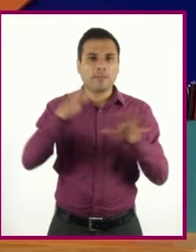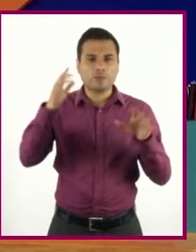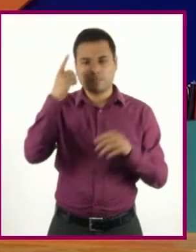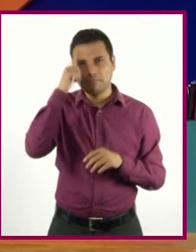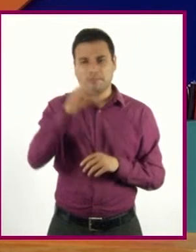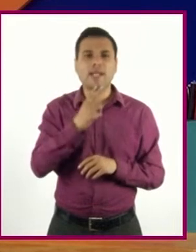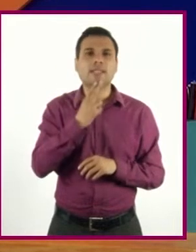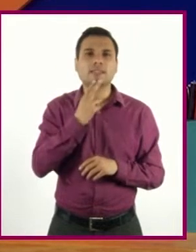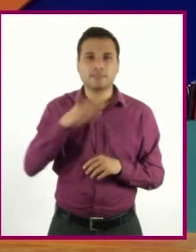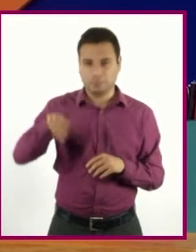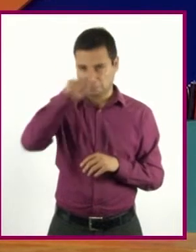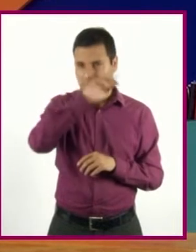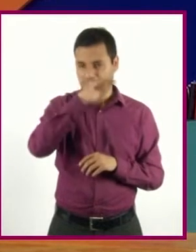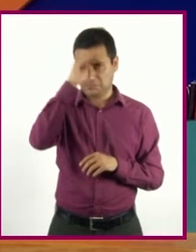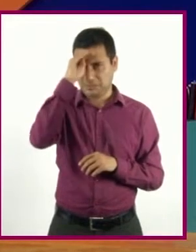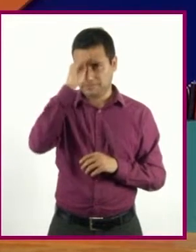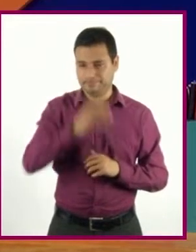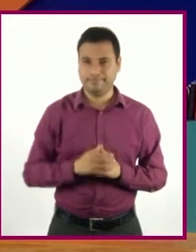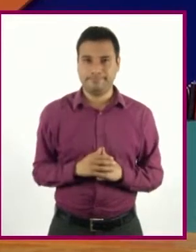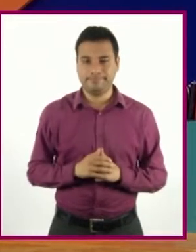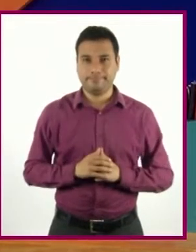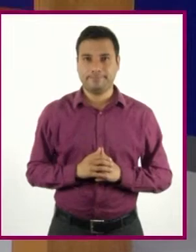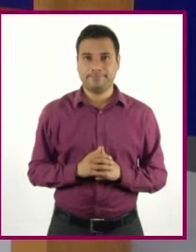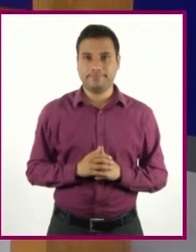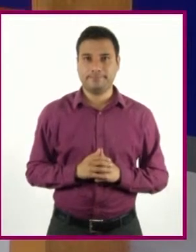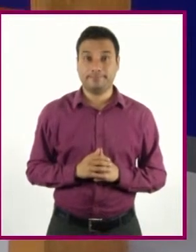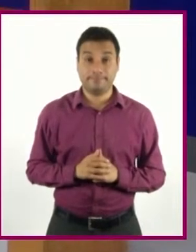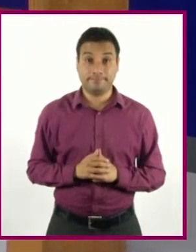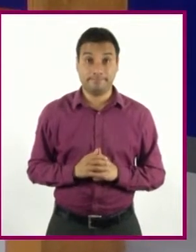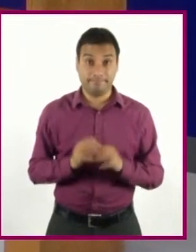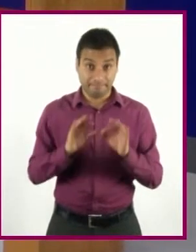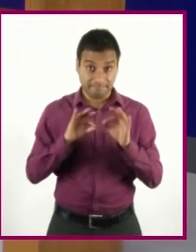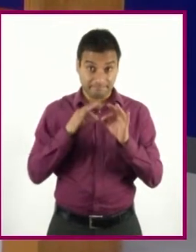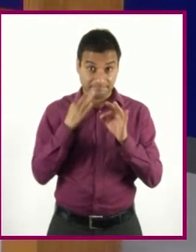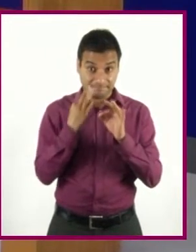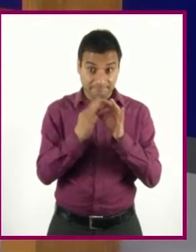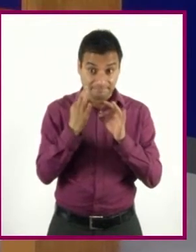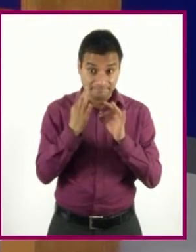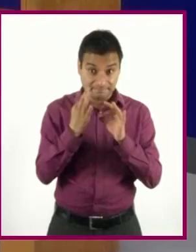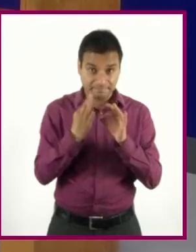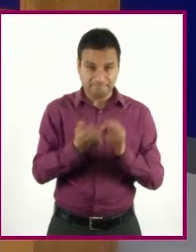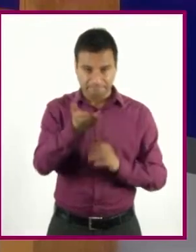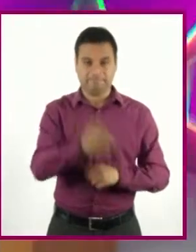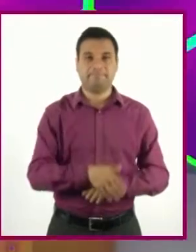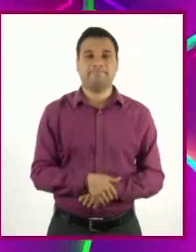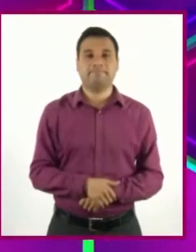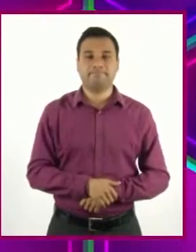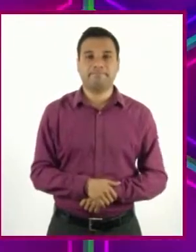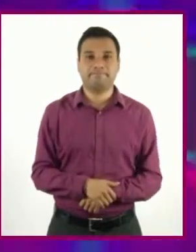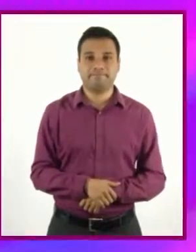está proporcionando el especialista. ¿Listas y listos? ¡Adelante!